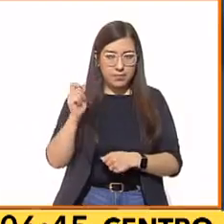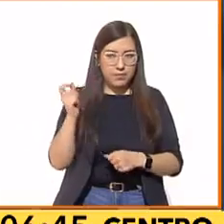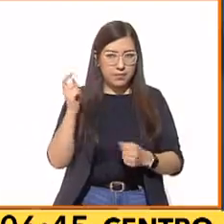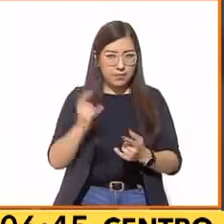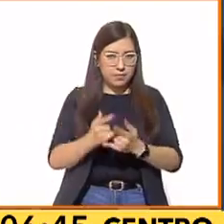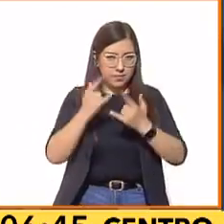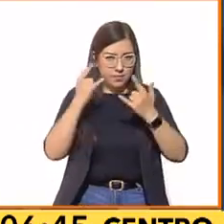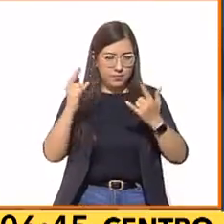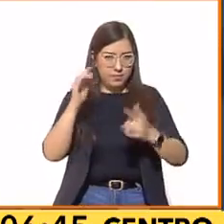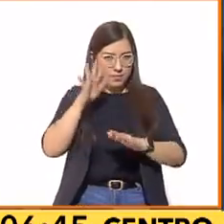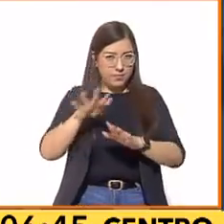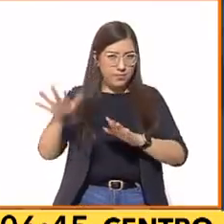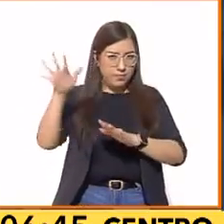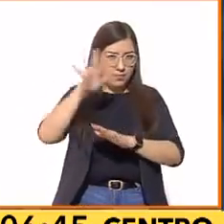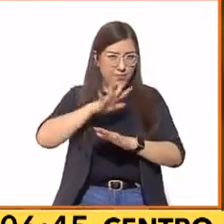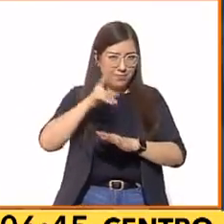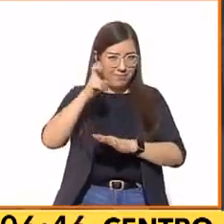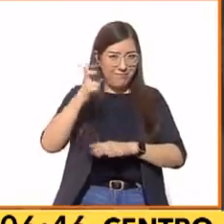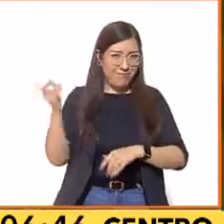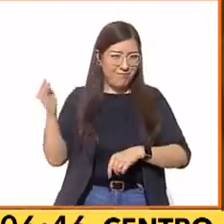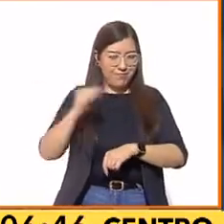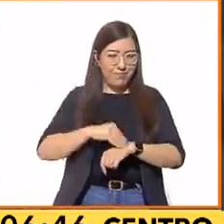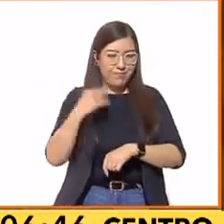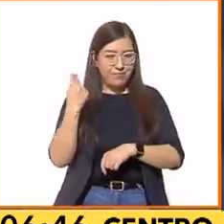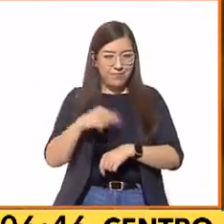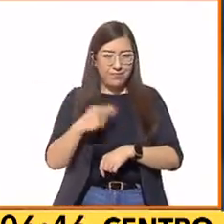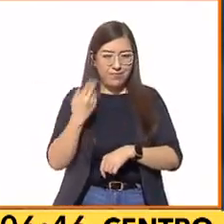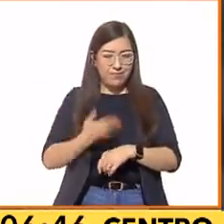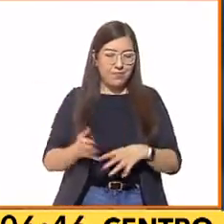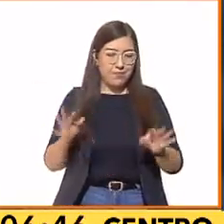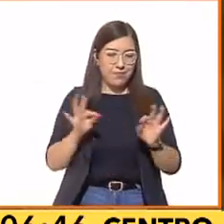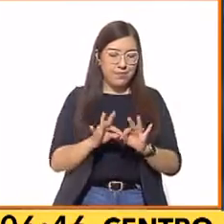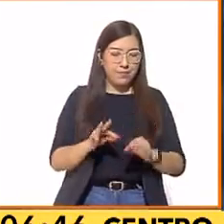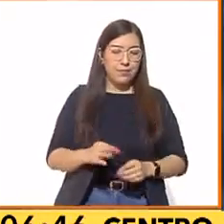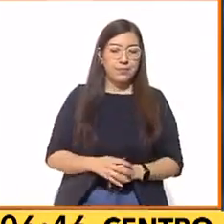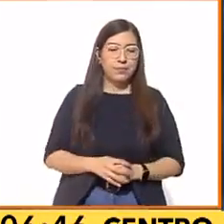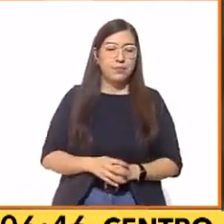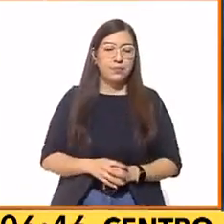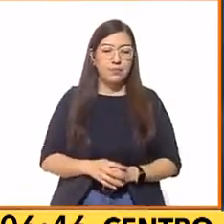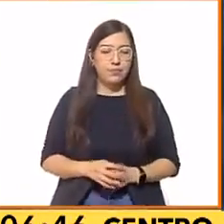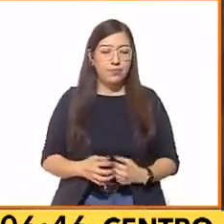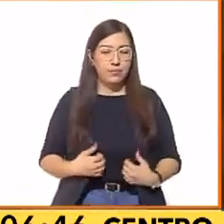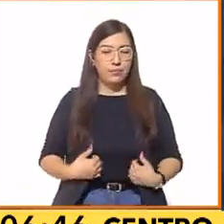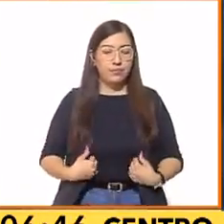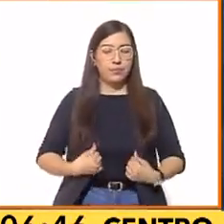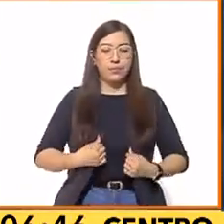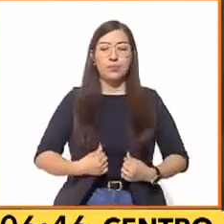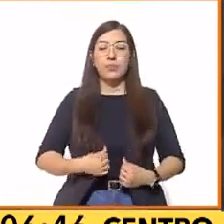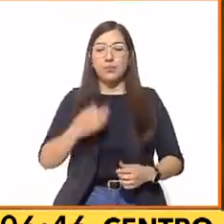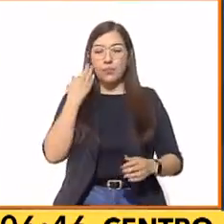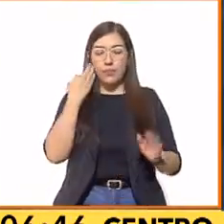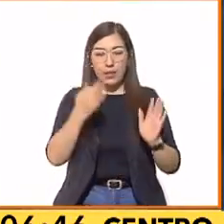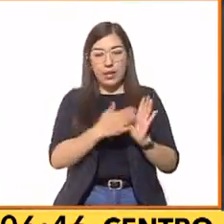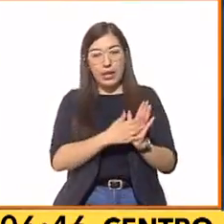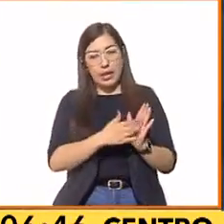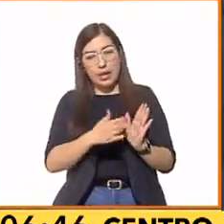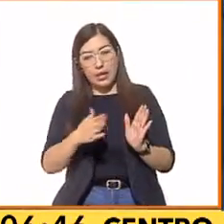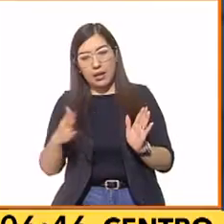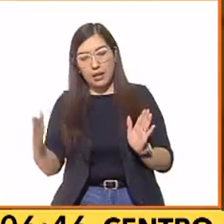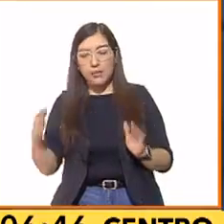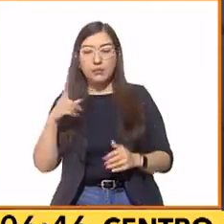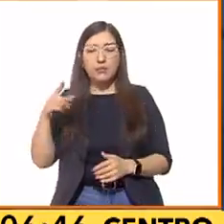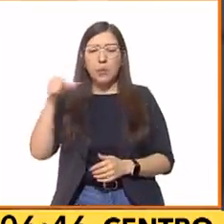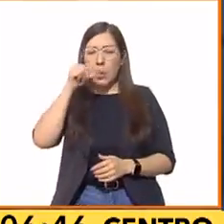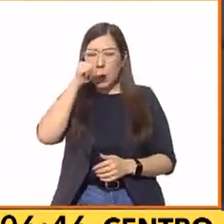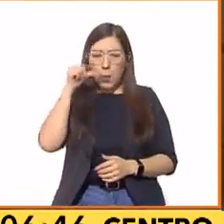importante población fronteriza. Y lo importante es que durante esa resistencia, Juárez recibió